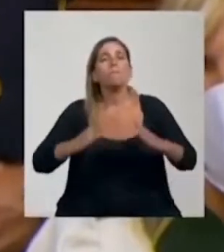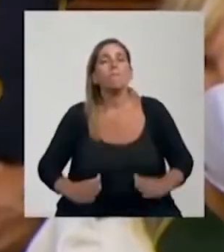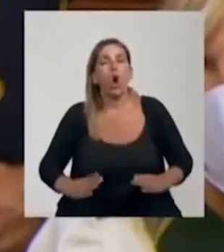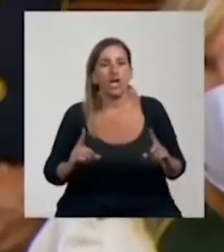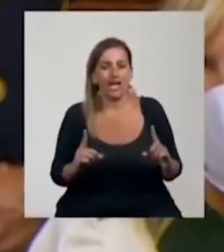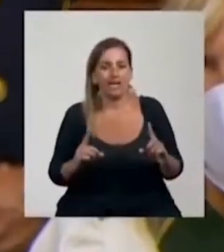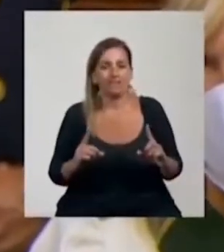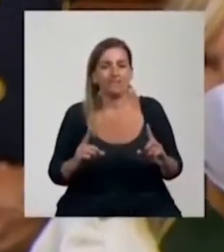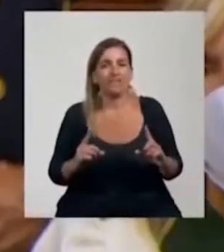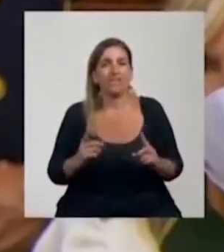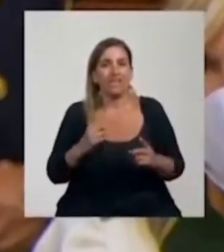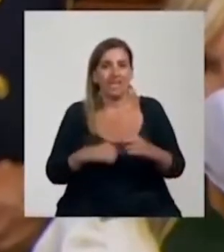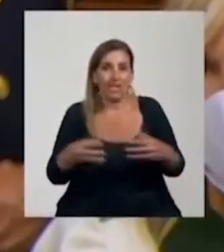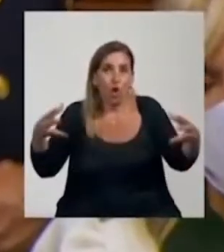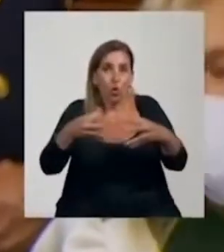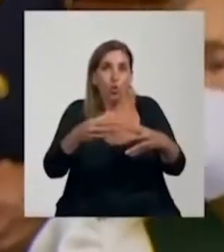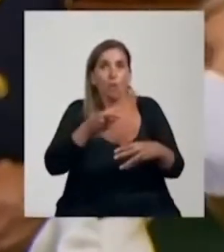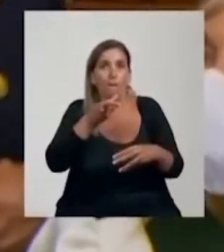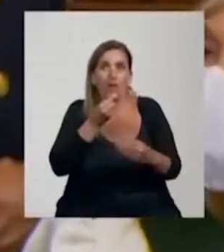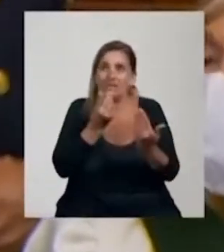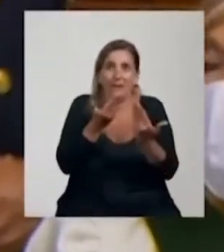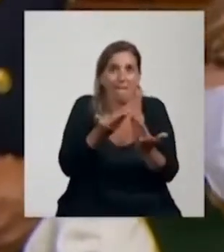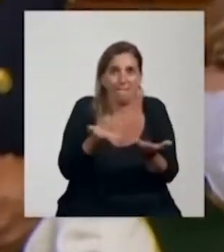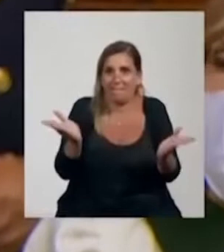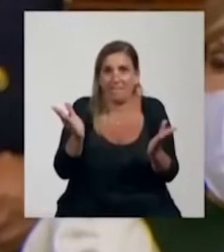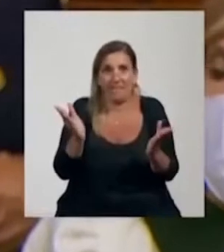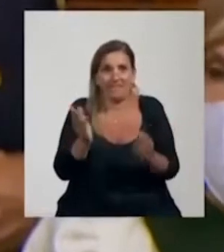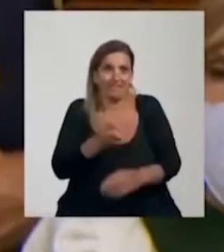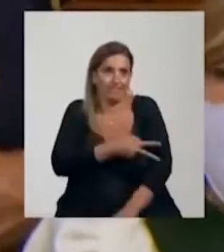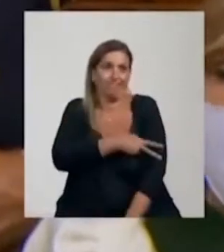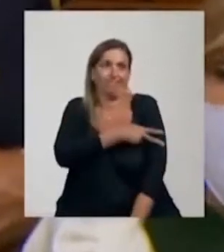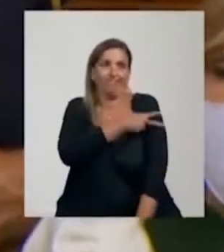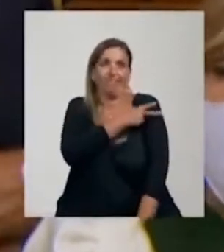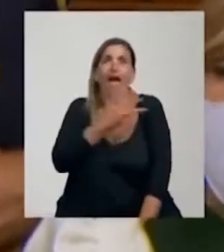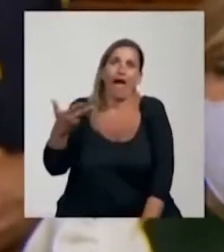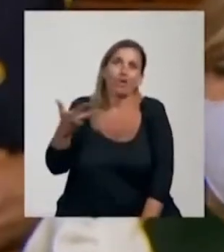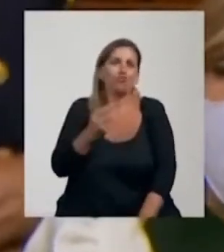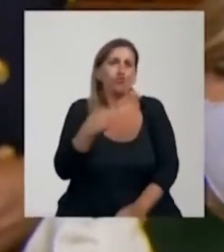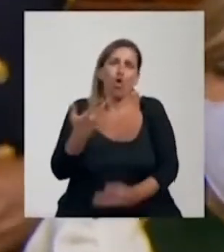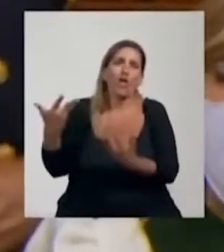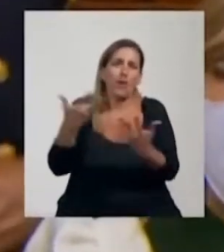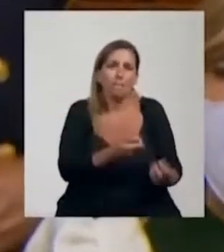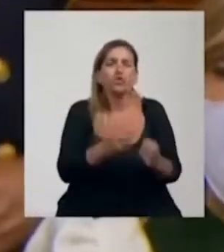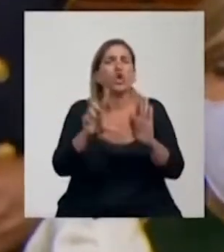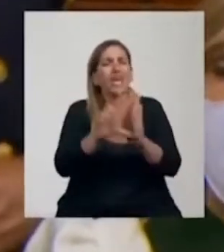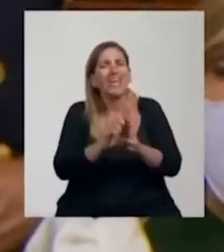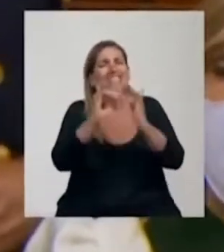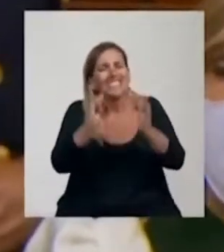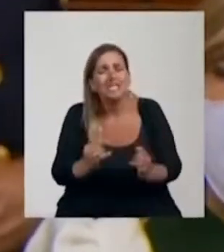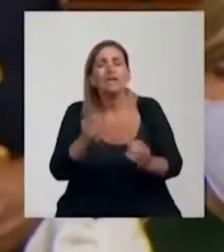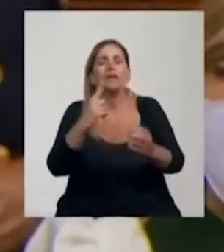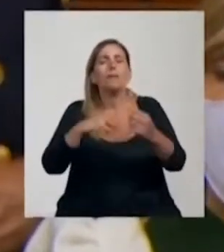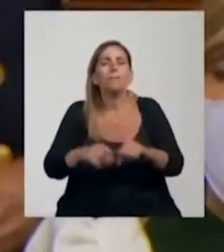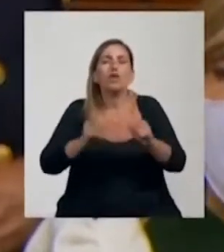Que toda la cadena de mando se sienta que hay un respaldo, no solo de la ley, sino que